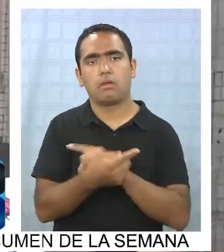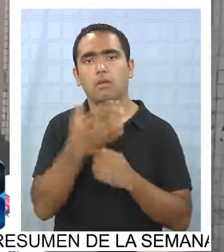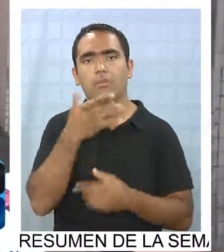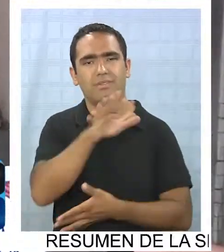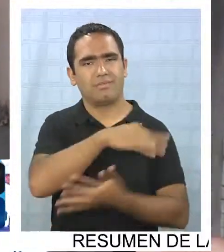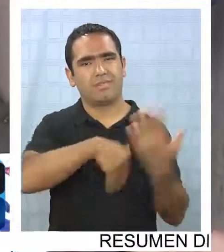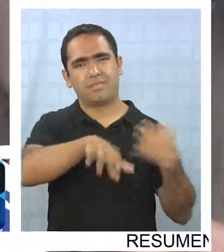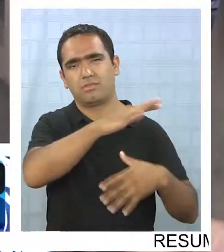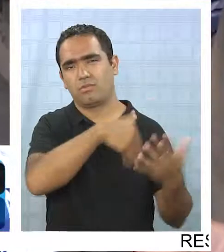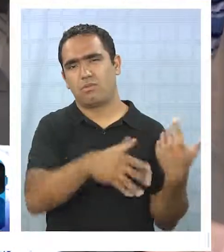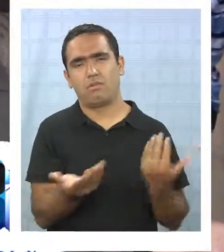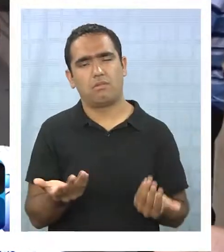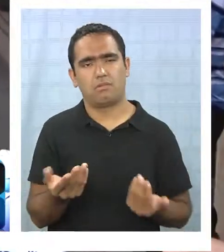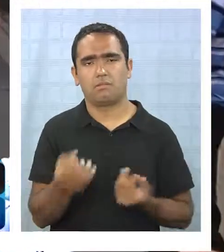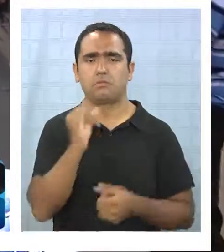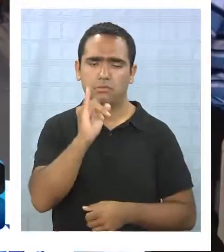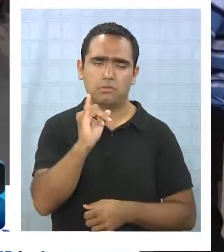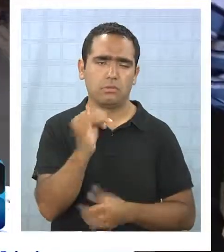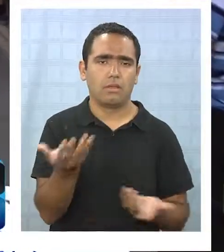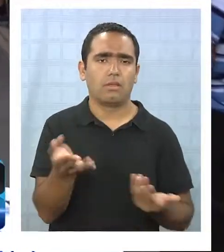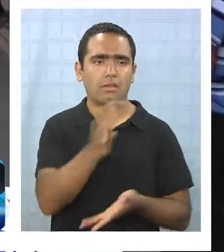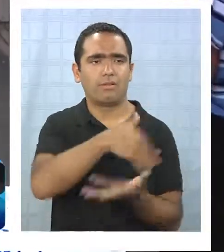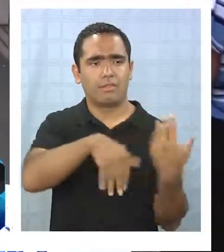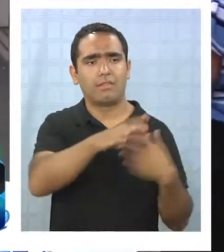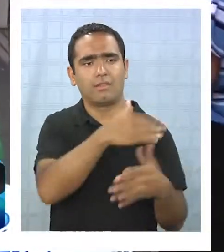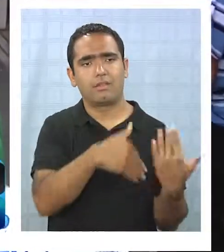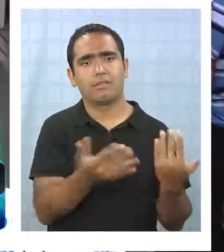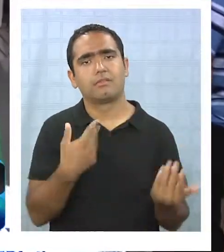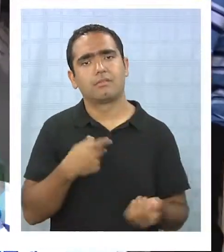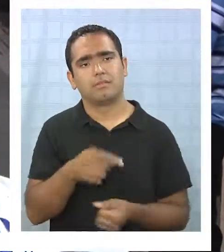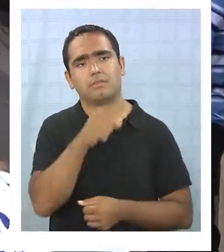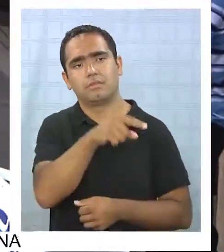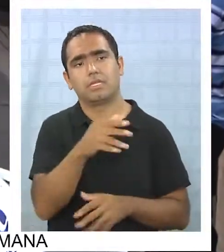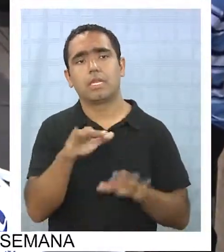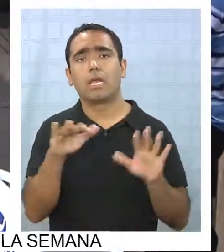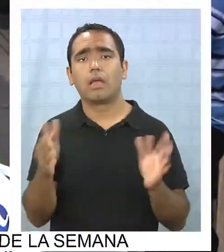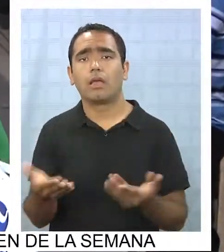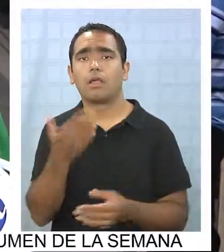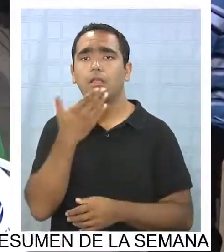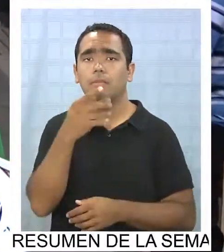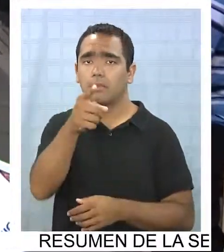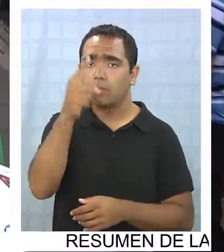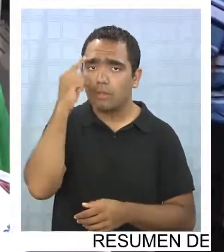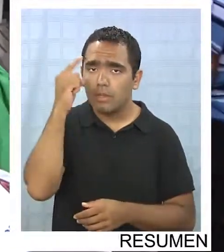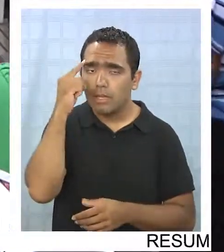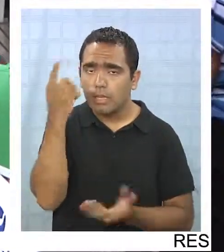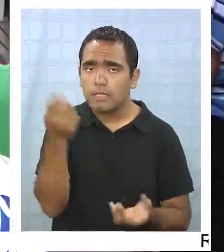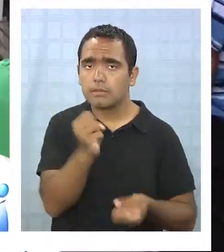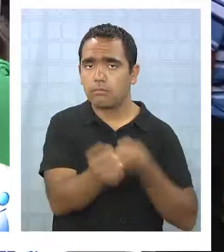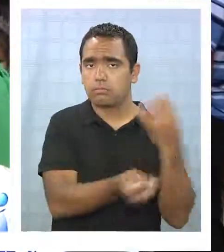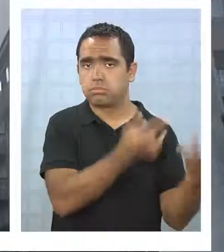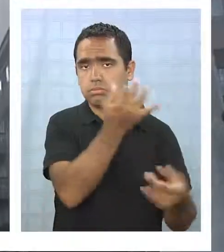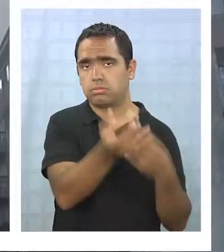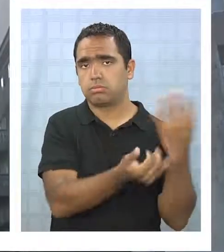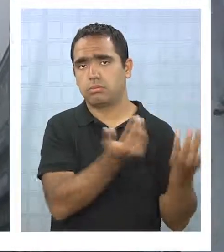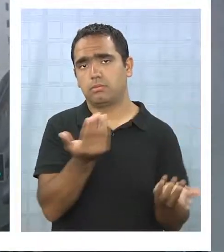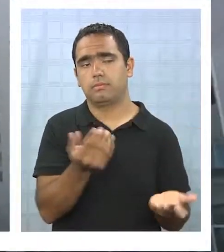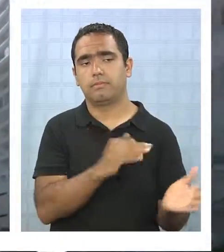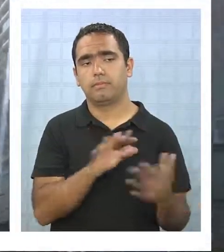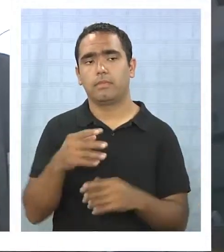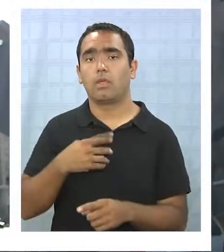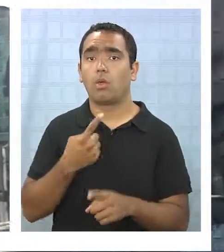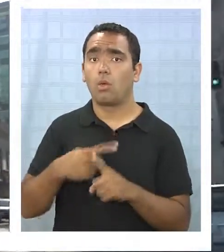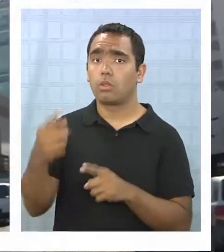porque está recibiendo la escoba, sí, porque está recibiendo la escoba con la... y ahora imagínense usted incendiarla.